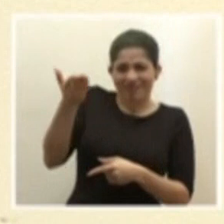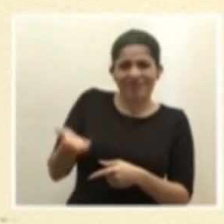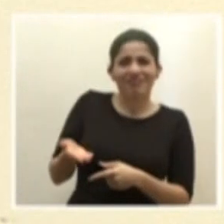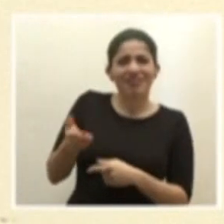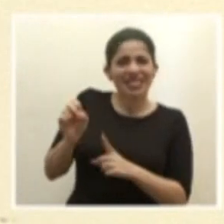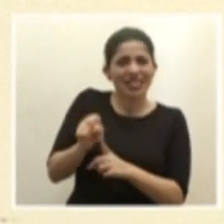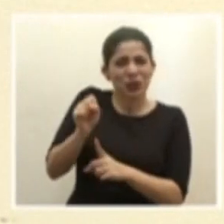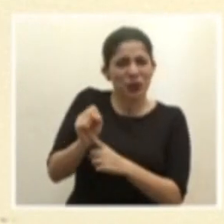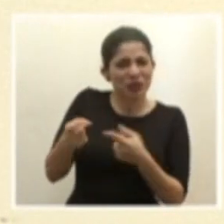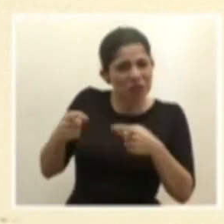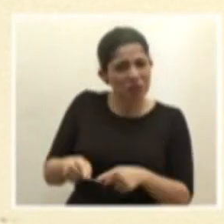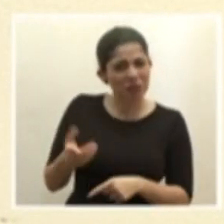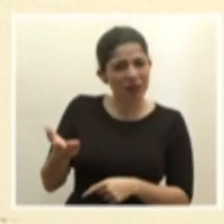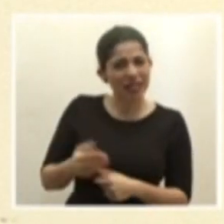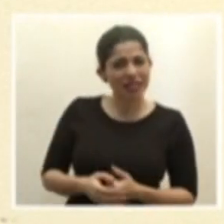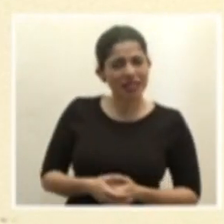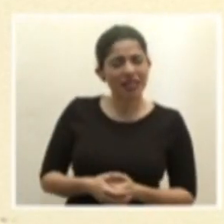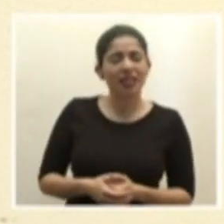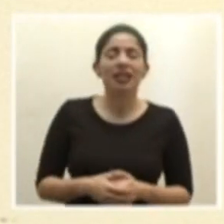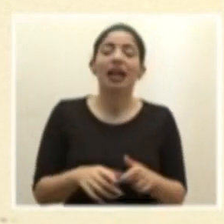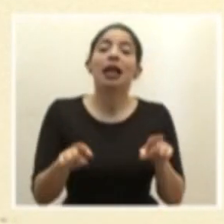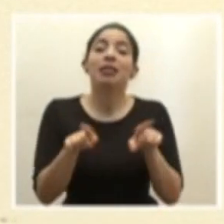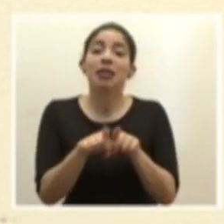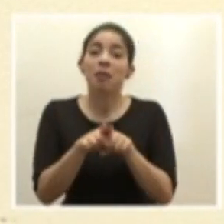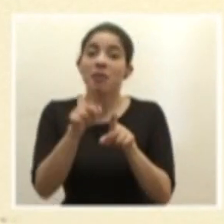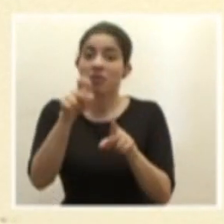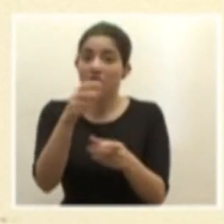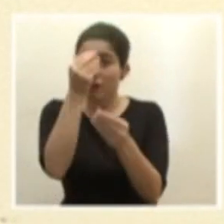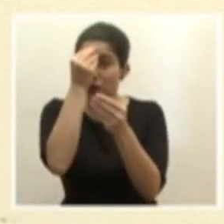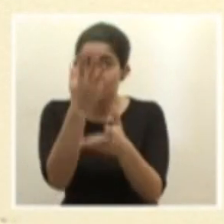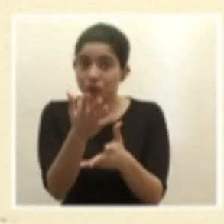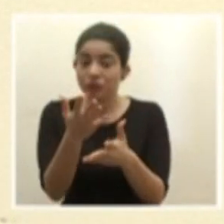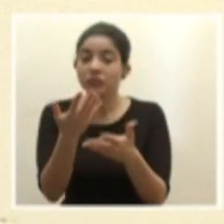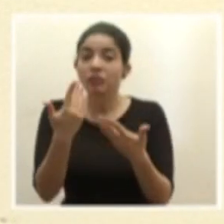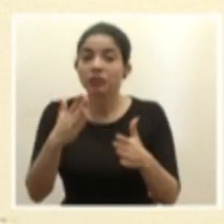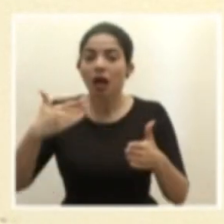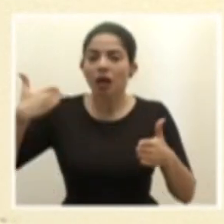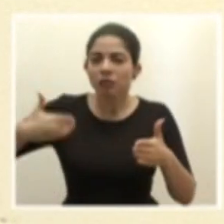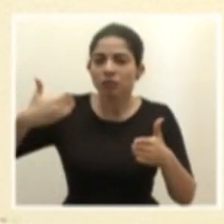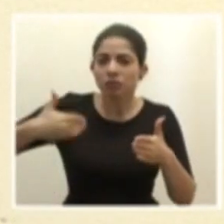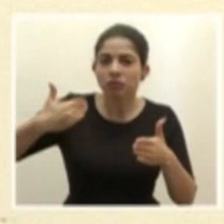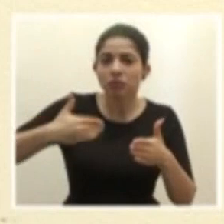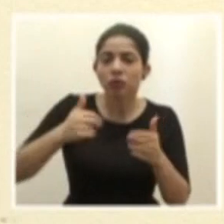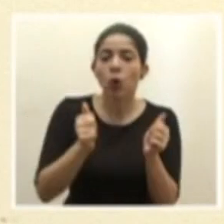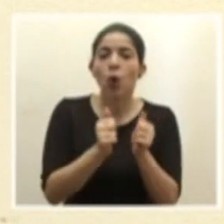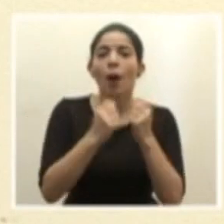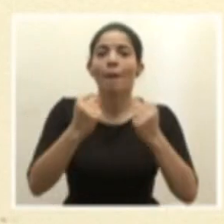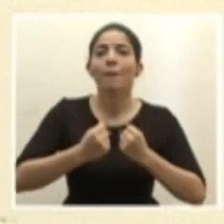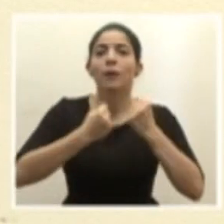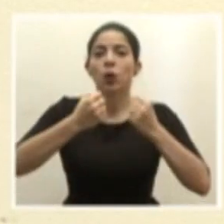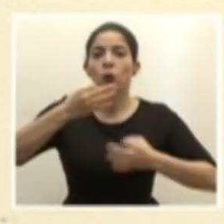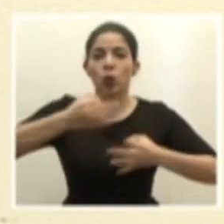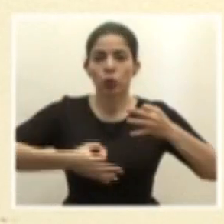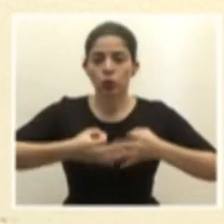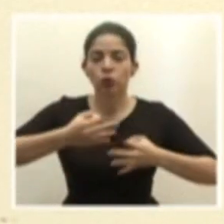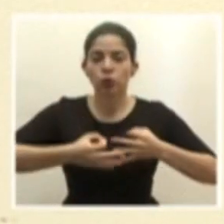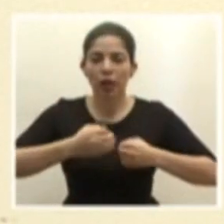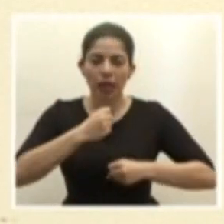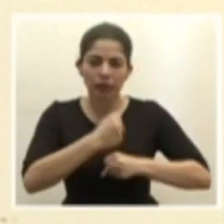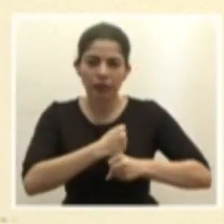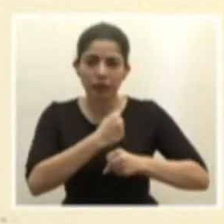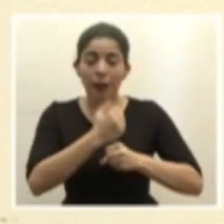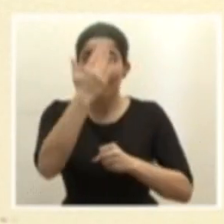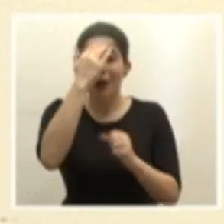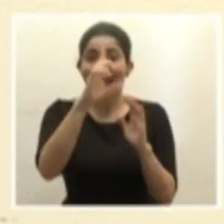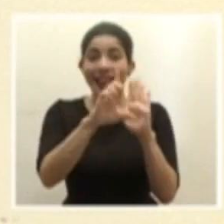de circunstancias. También debo indicarles que hemos venido desarrollando un procedimiento con el Poder Judicial, ya